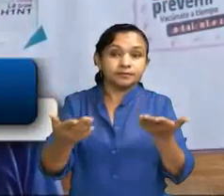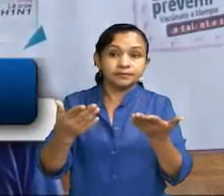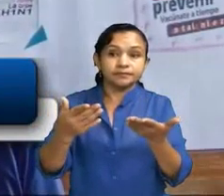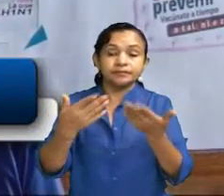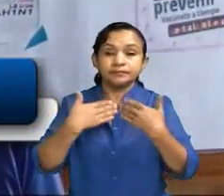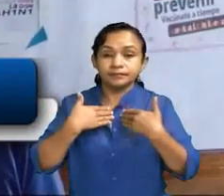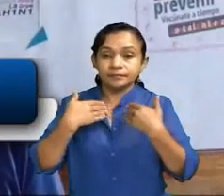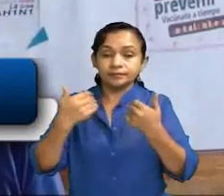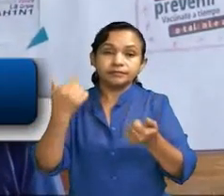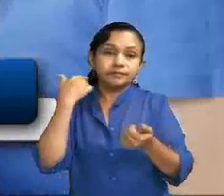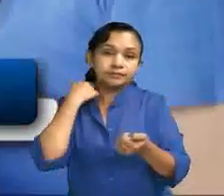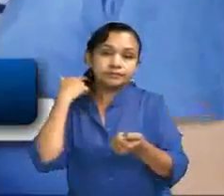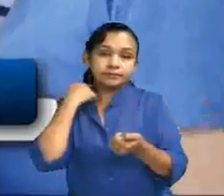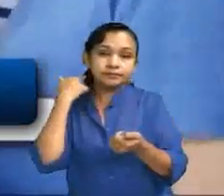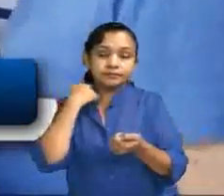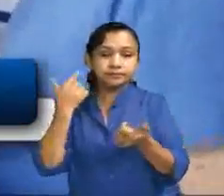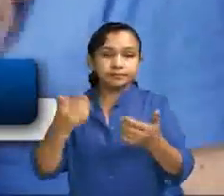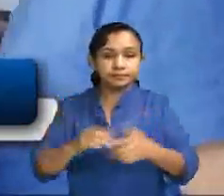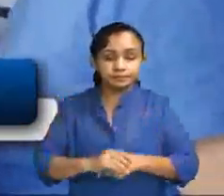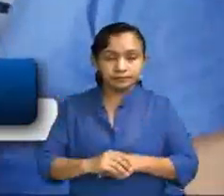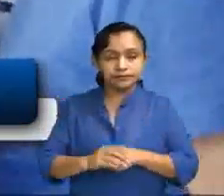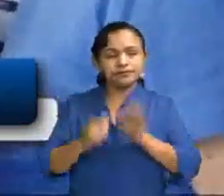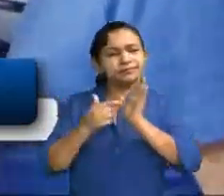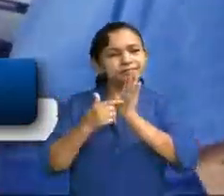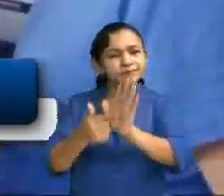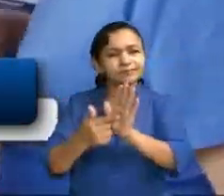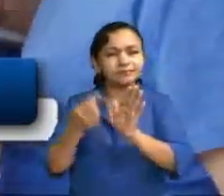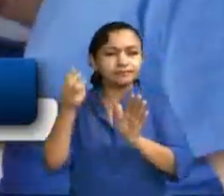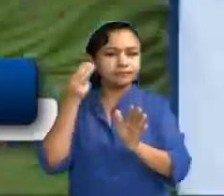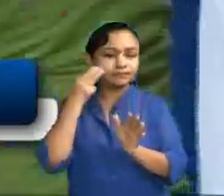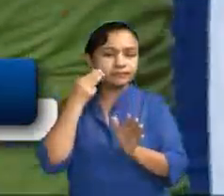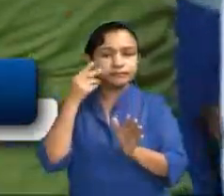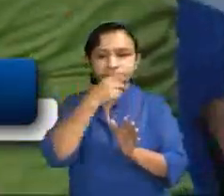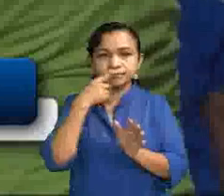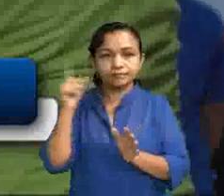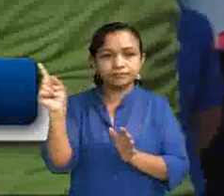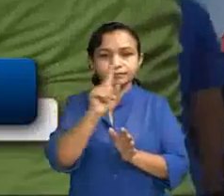sano siempre. ¿Qué pasaría, por ejemplo, si un niño, su madre, su padre